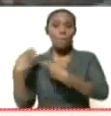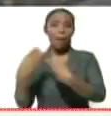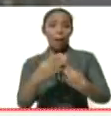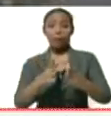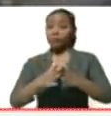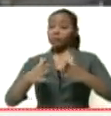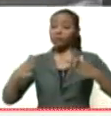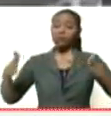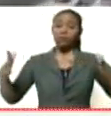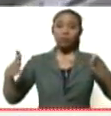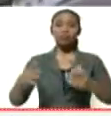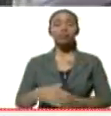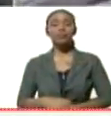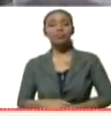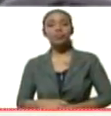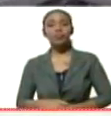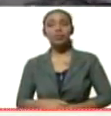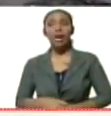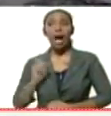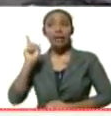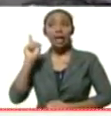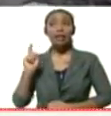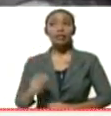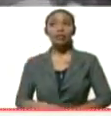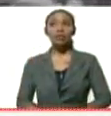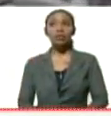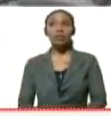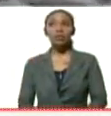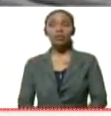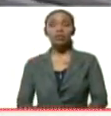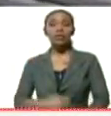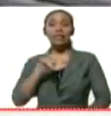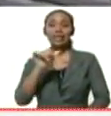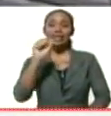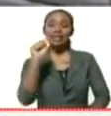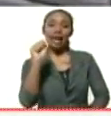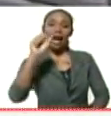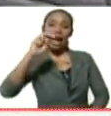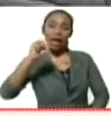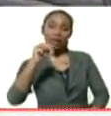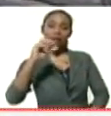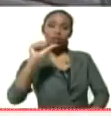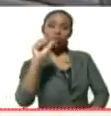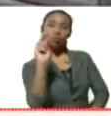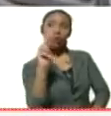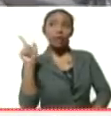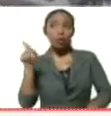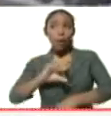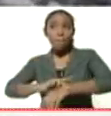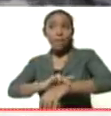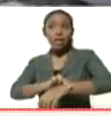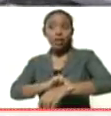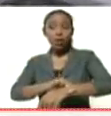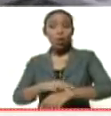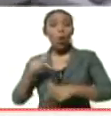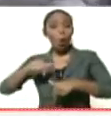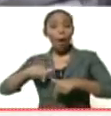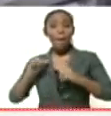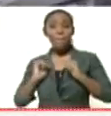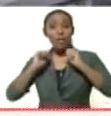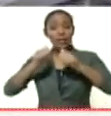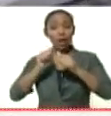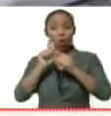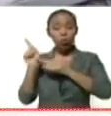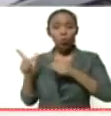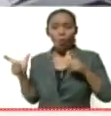grande de la provincia de Jiangsu. Y estos médicos que ya hoy empezaron a